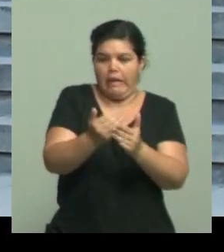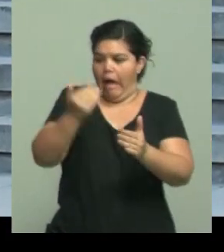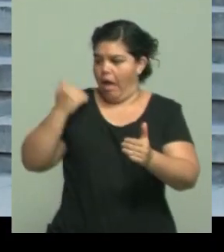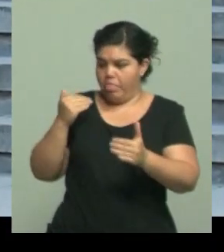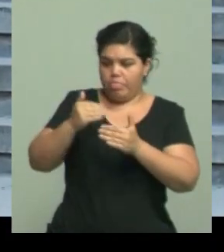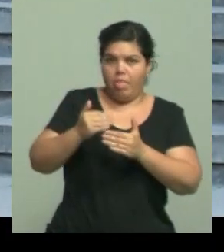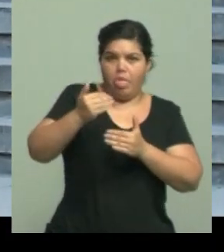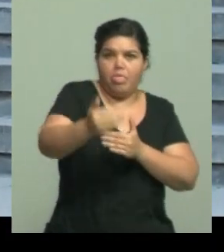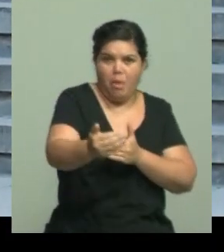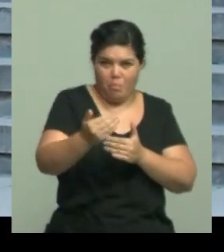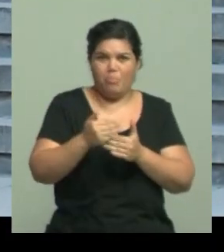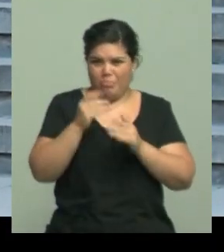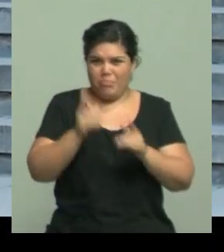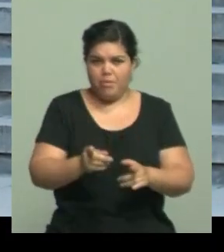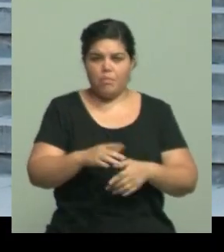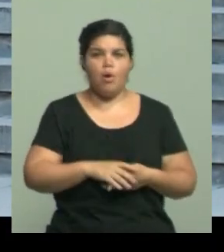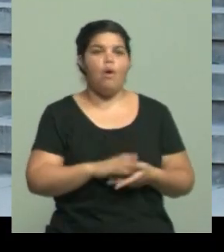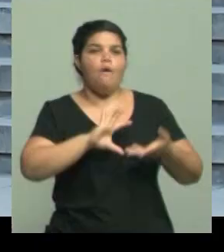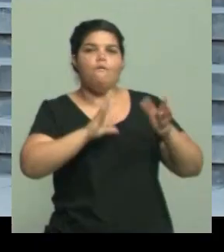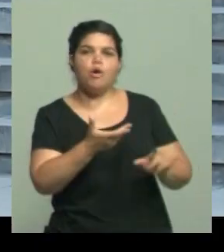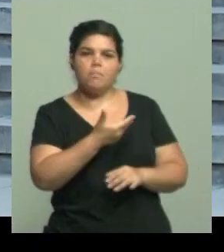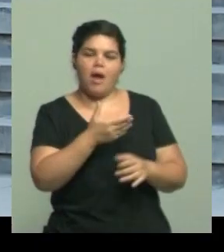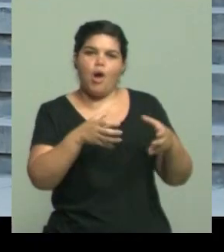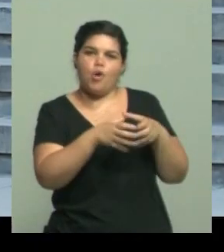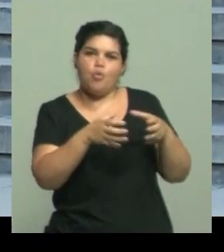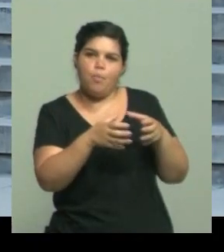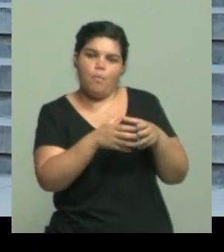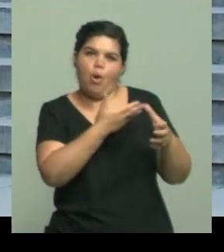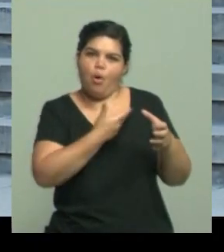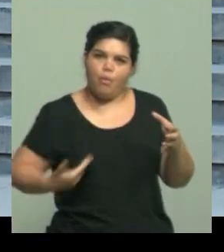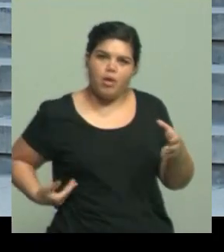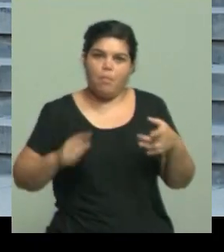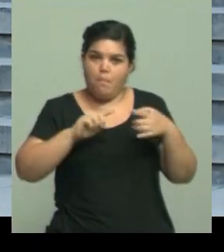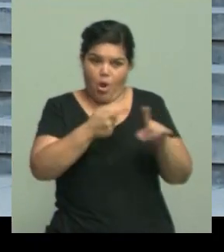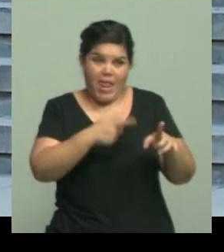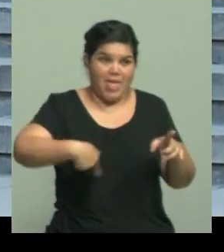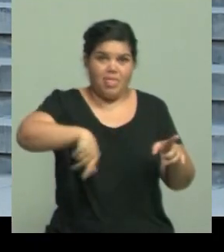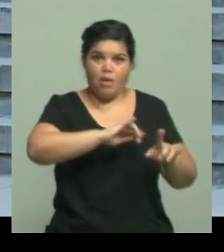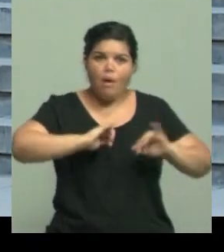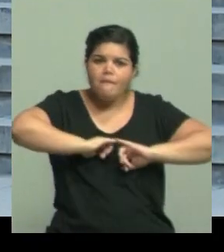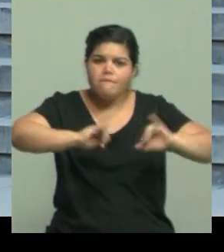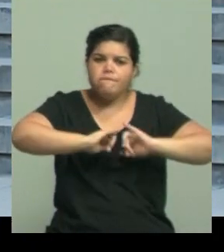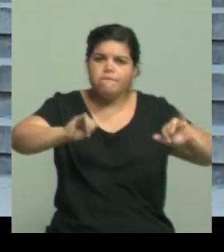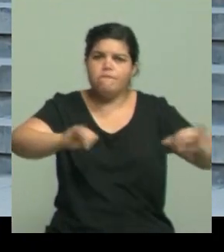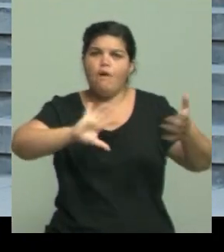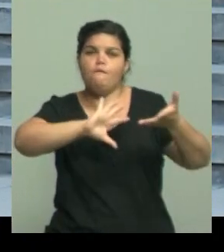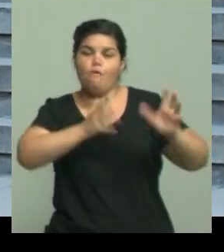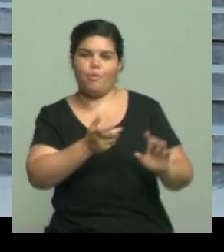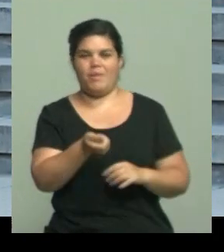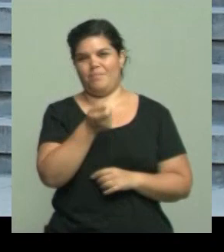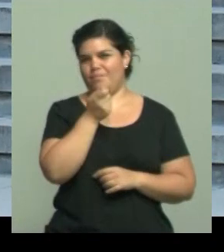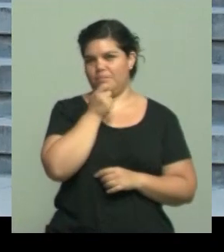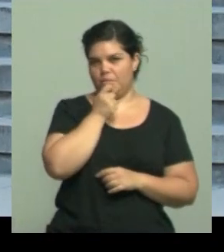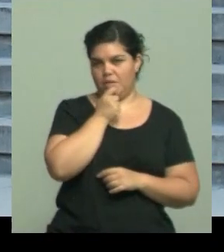hacer política, pero una forma de comunicar que tiene el poder político a través de los medios de comunicación, ¿no? Estamos hablando